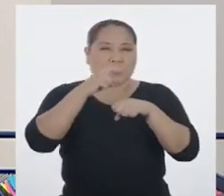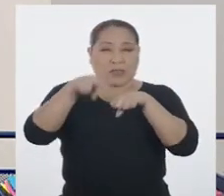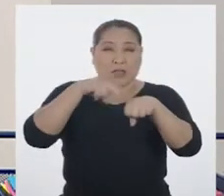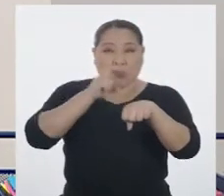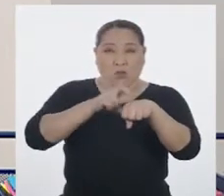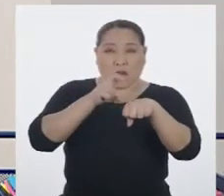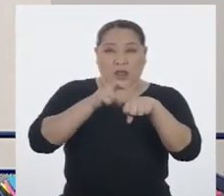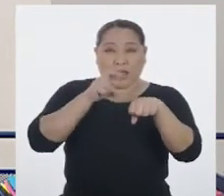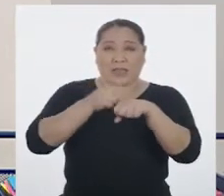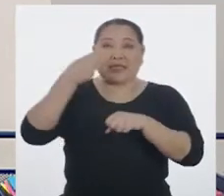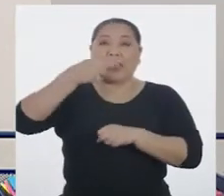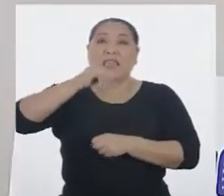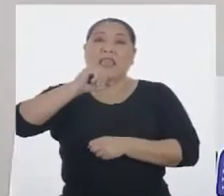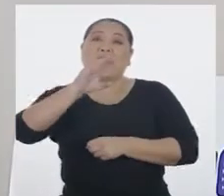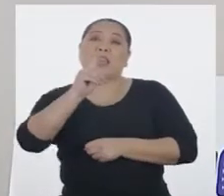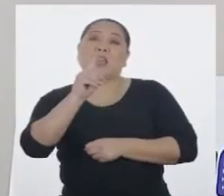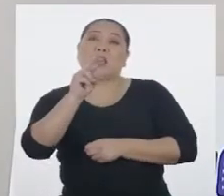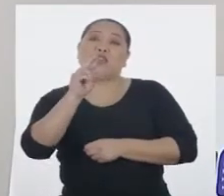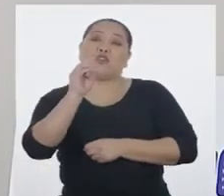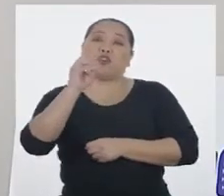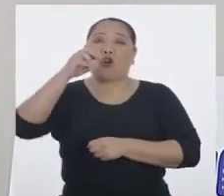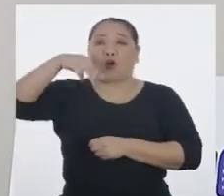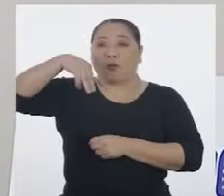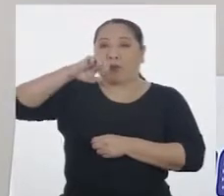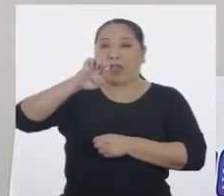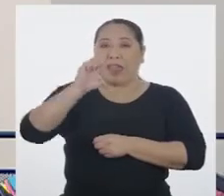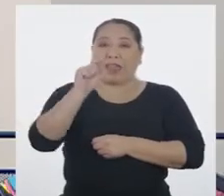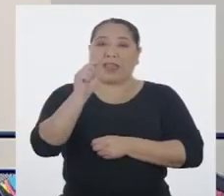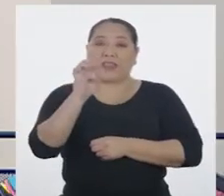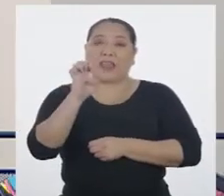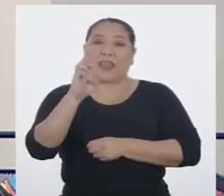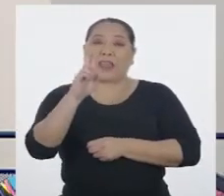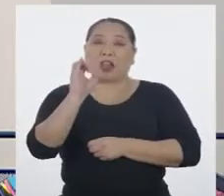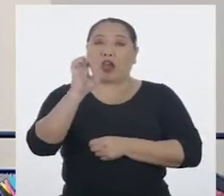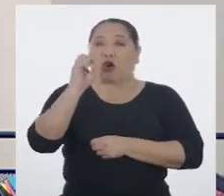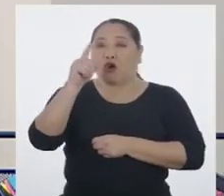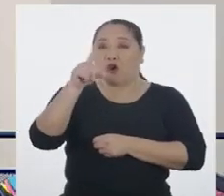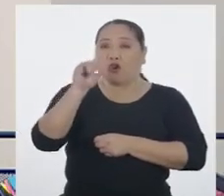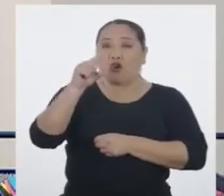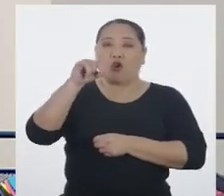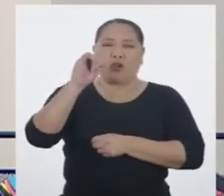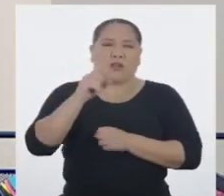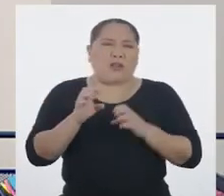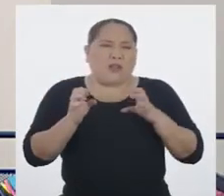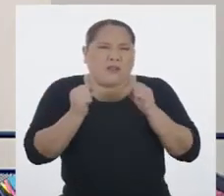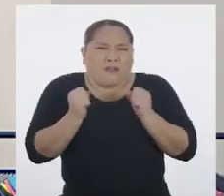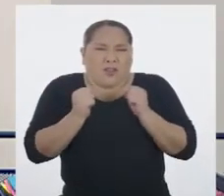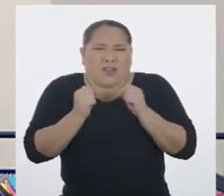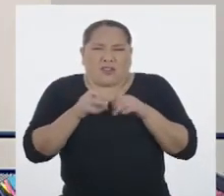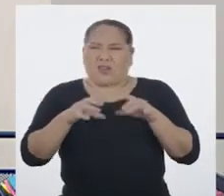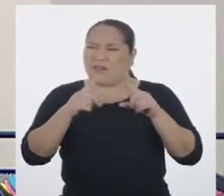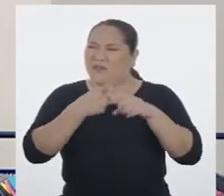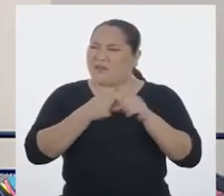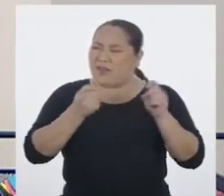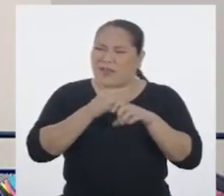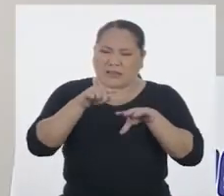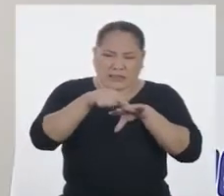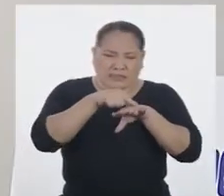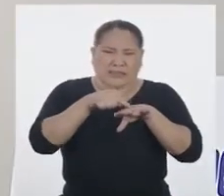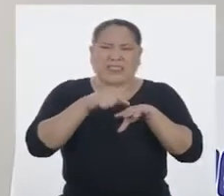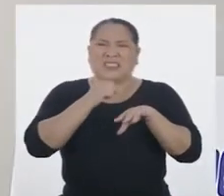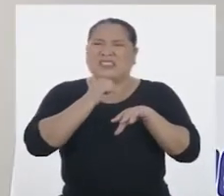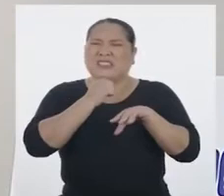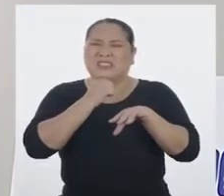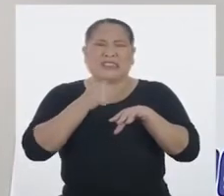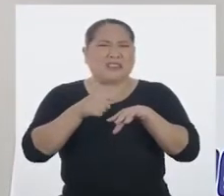origen hidrometeorológico. Interesante. El frío es horrible. No se siente los dedos de las manos.